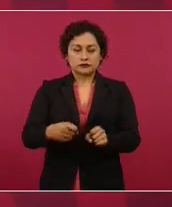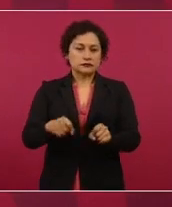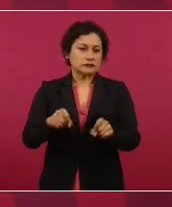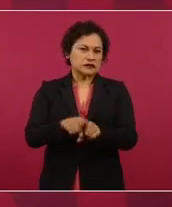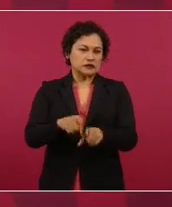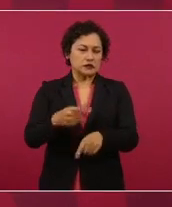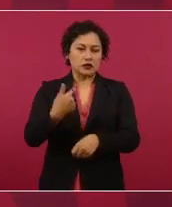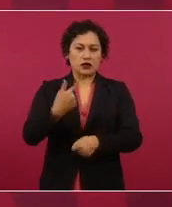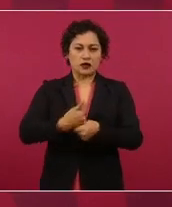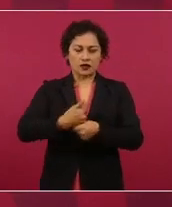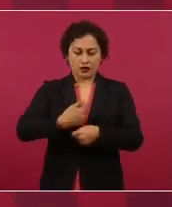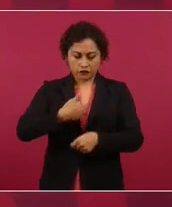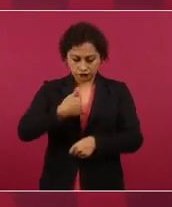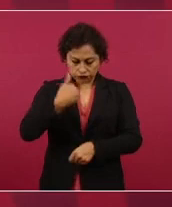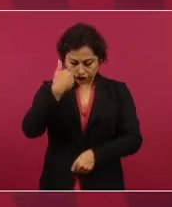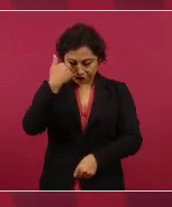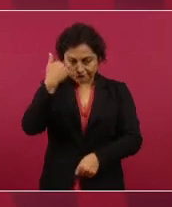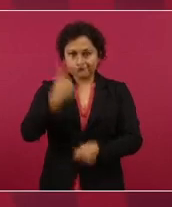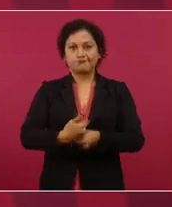medios